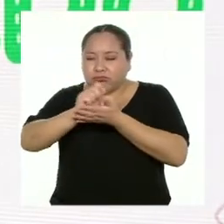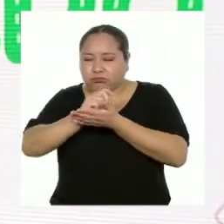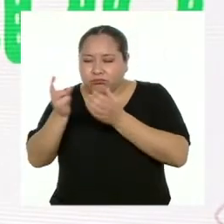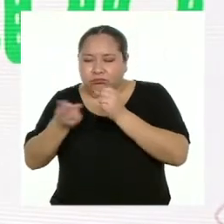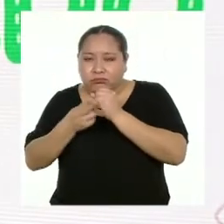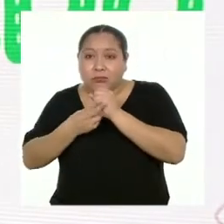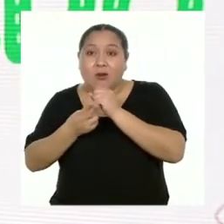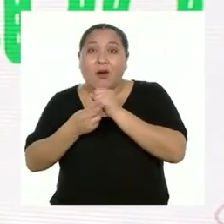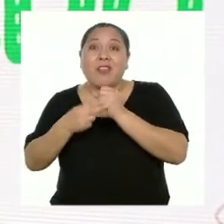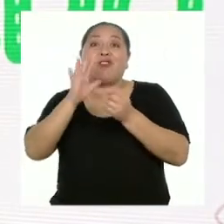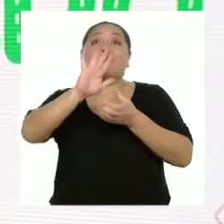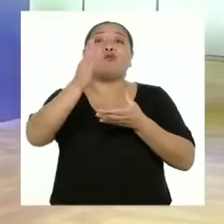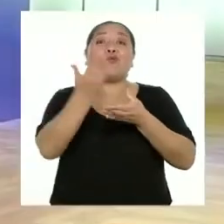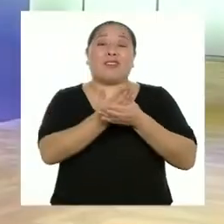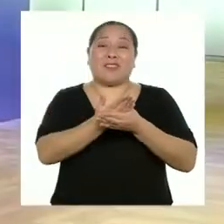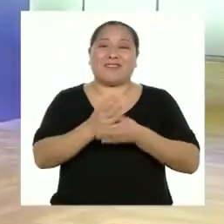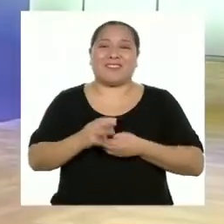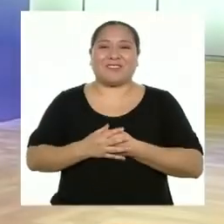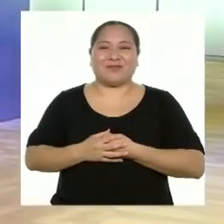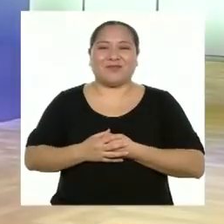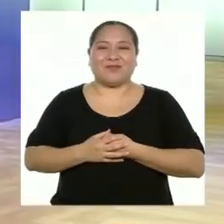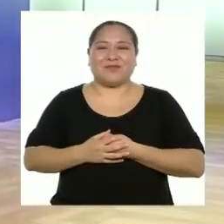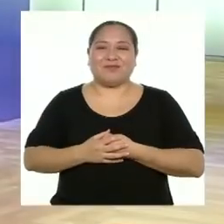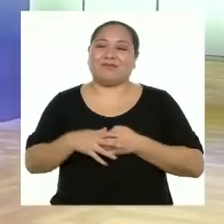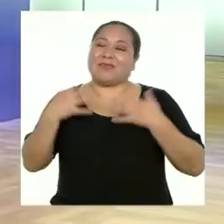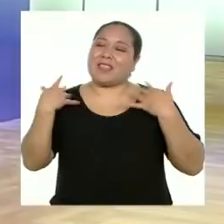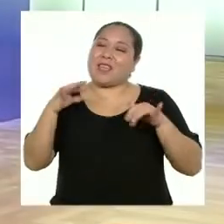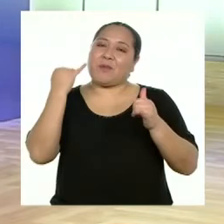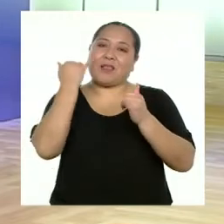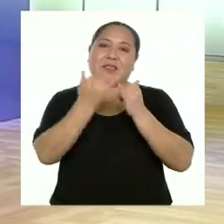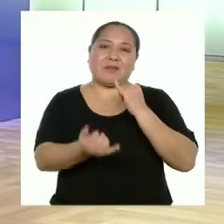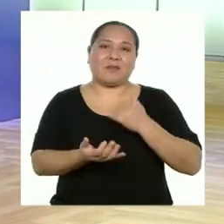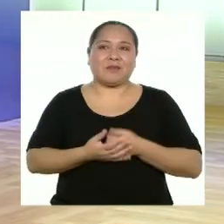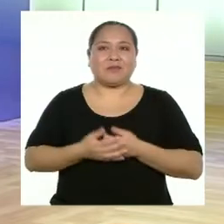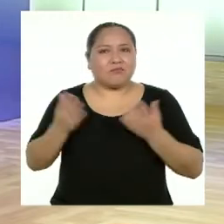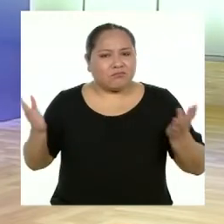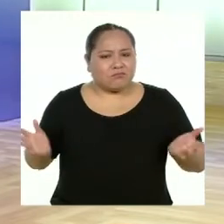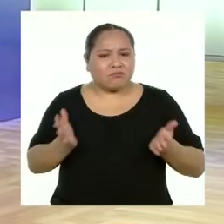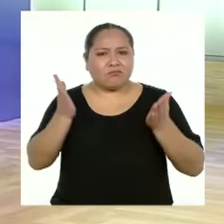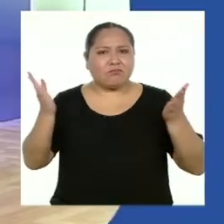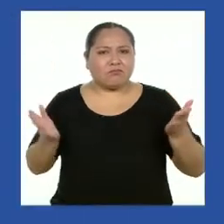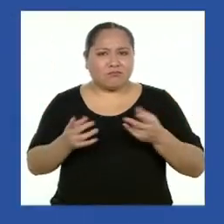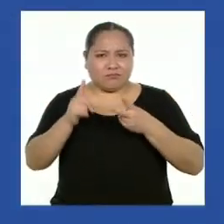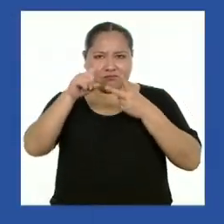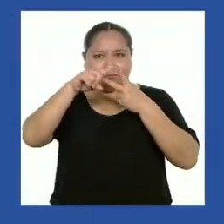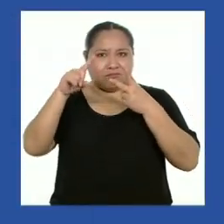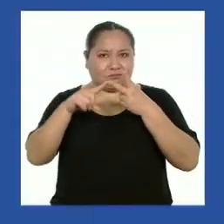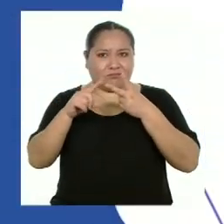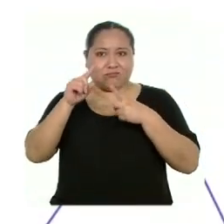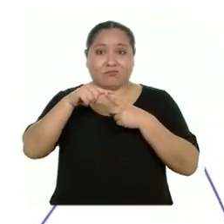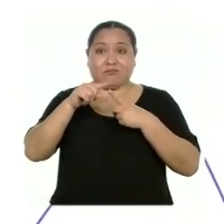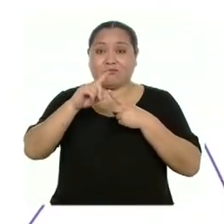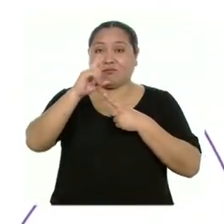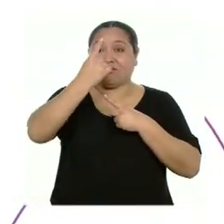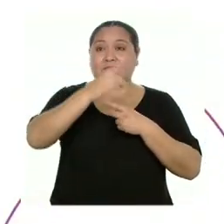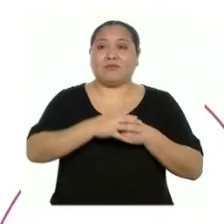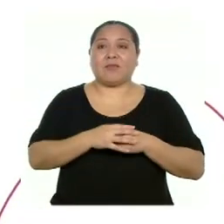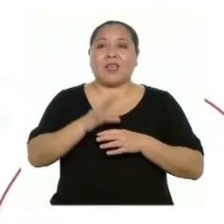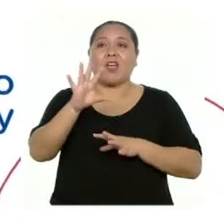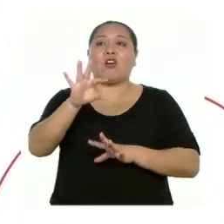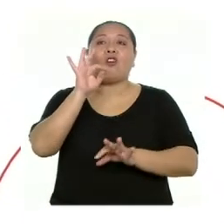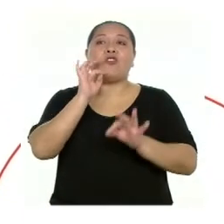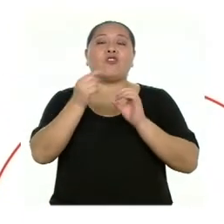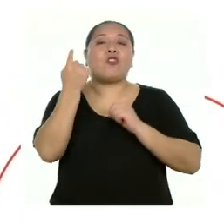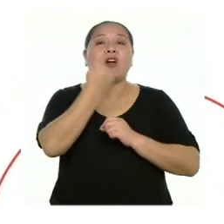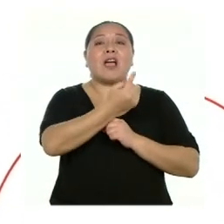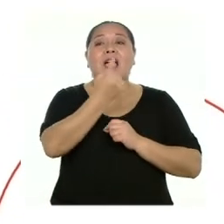tu portafolio. Y finalmente quiero animarlos a 2 cosas. Primero, determinar cada